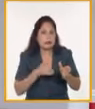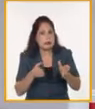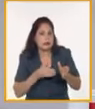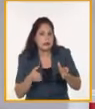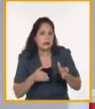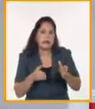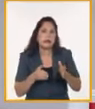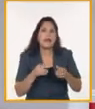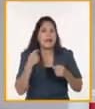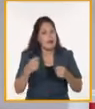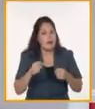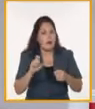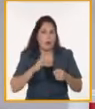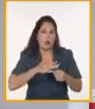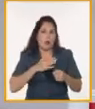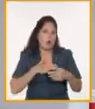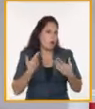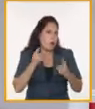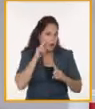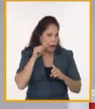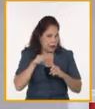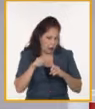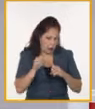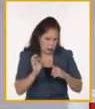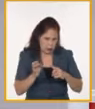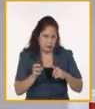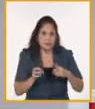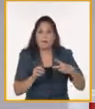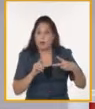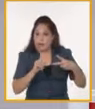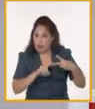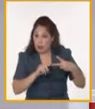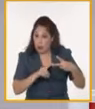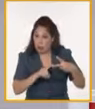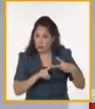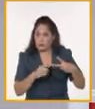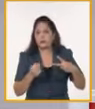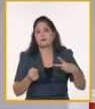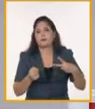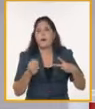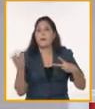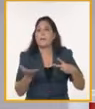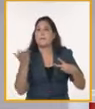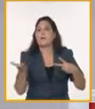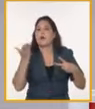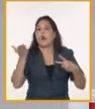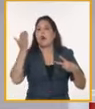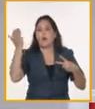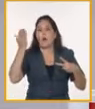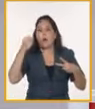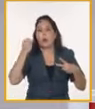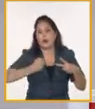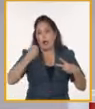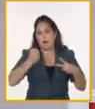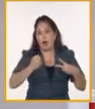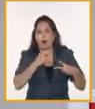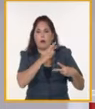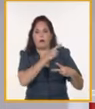la dimensión que debería tener el el trabajo por cuenta propia en segundo lugar promover el ejercicio